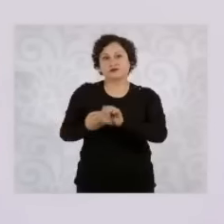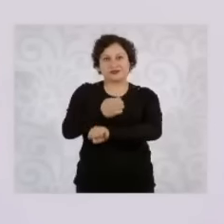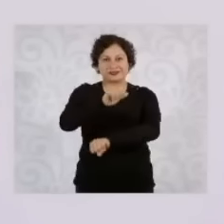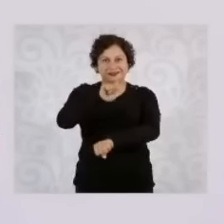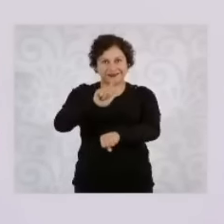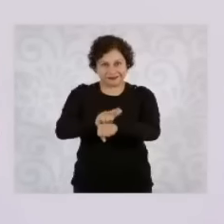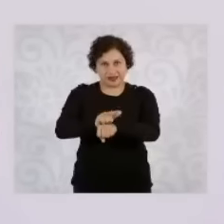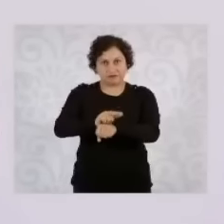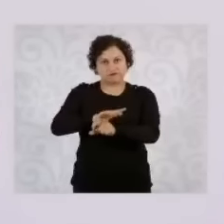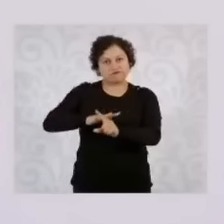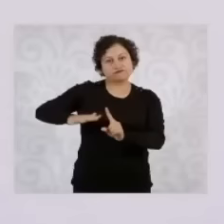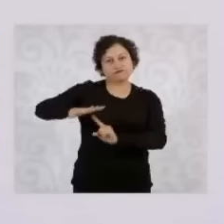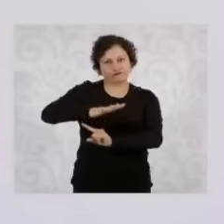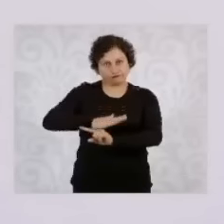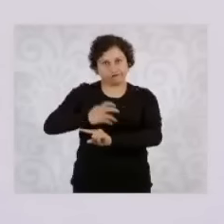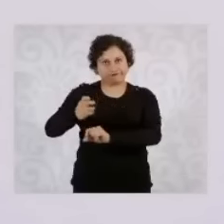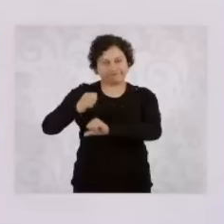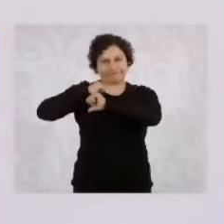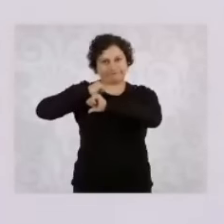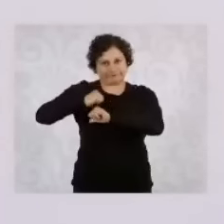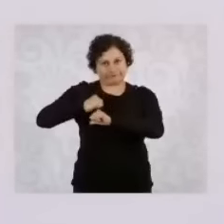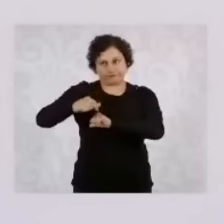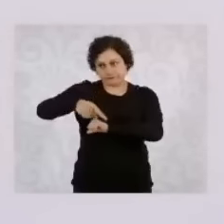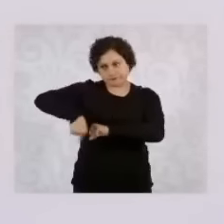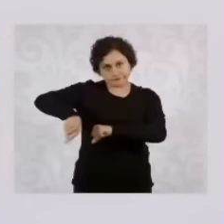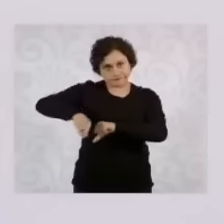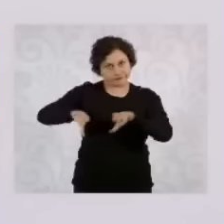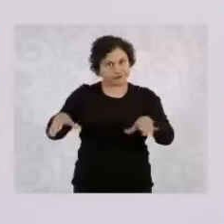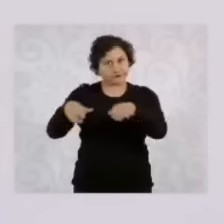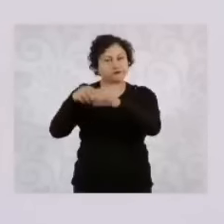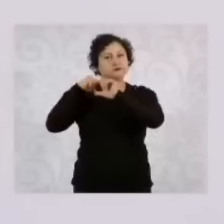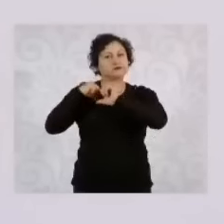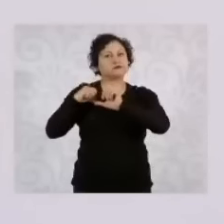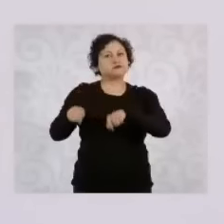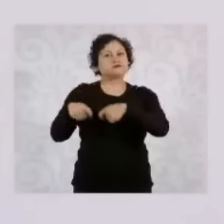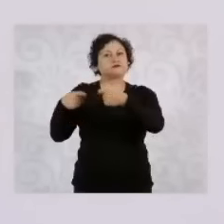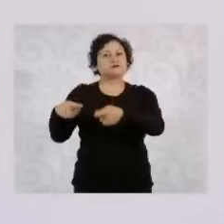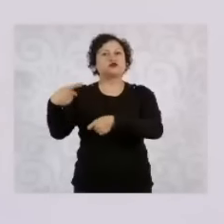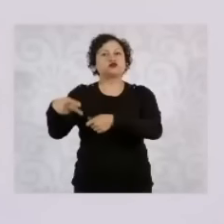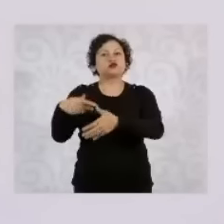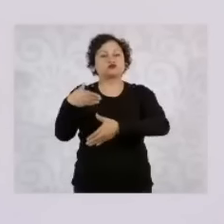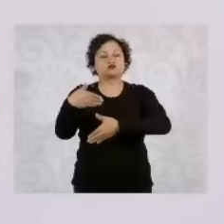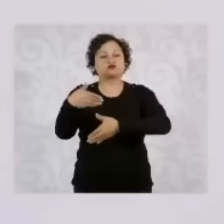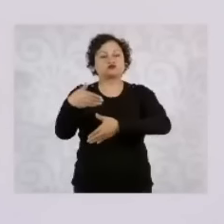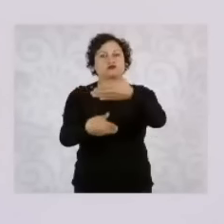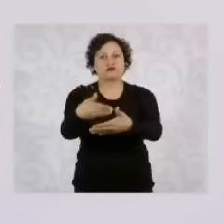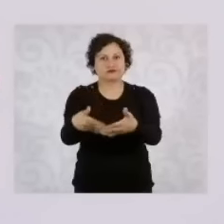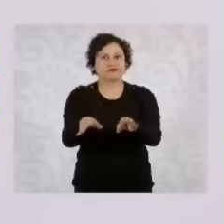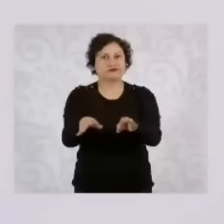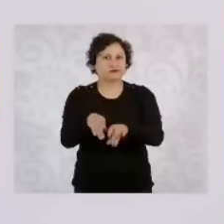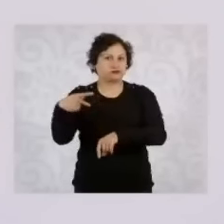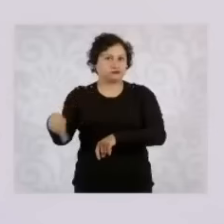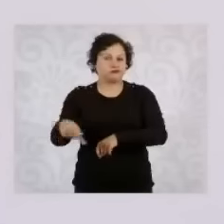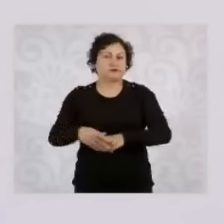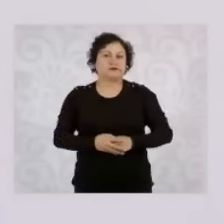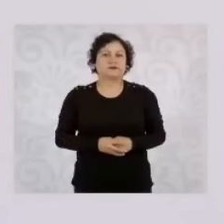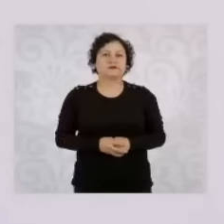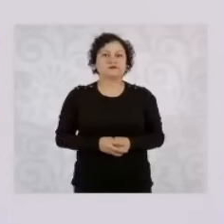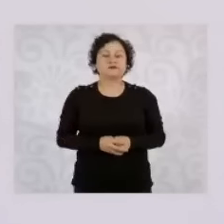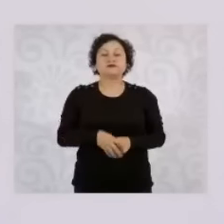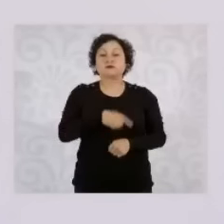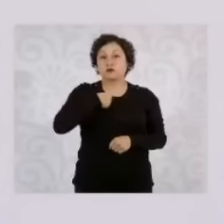10 finalistas de esos 10 finalistas deberá escoger O mejor dicho insacular a tres Y estos tres